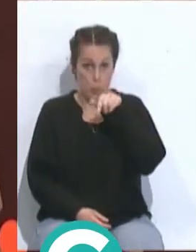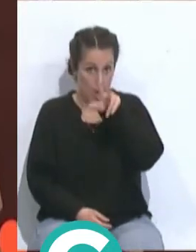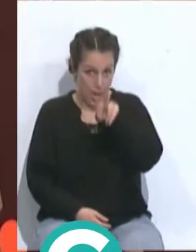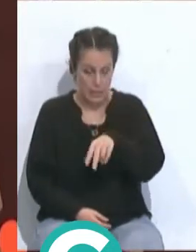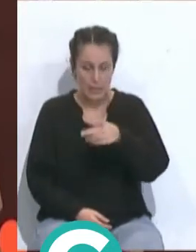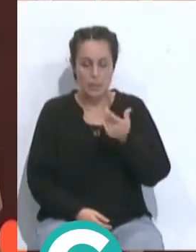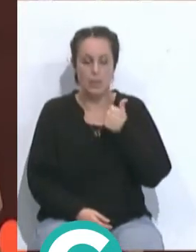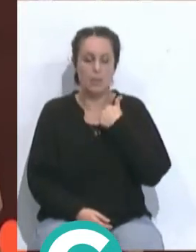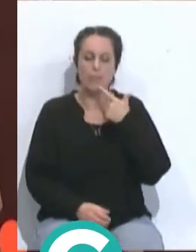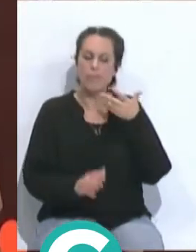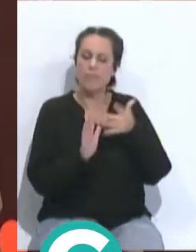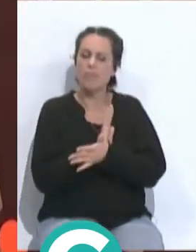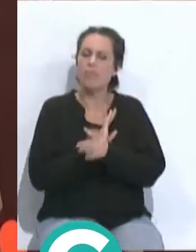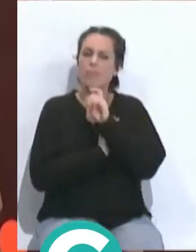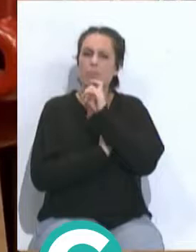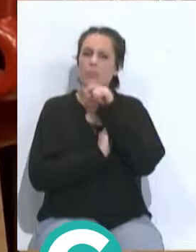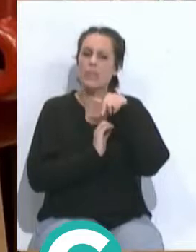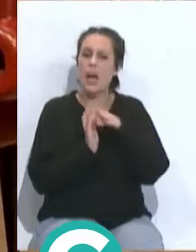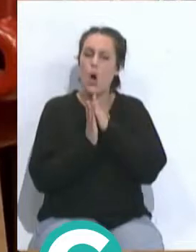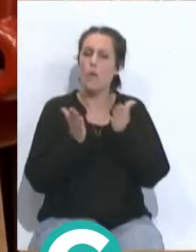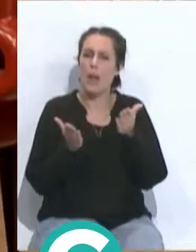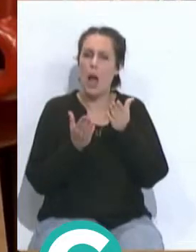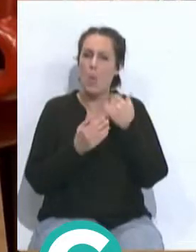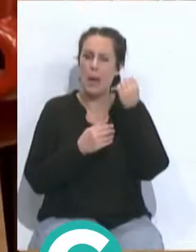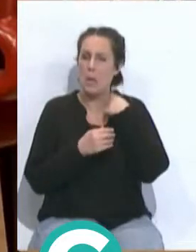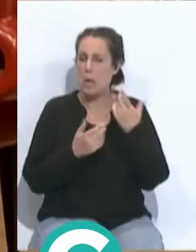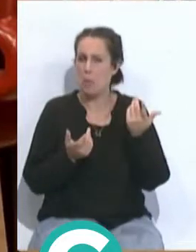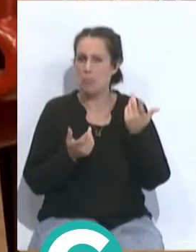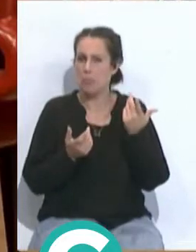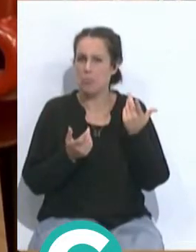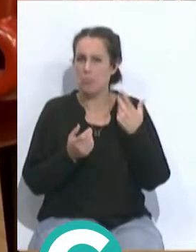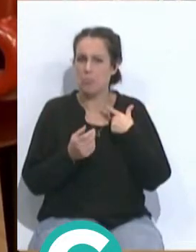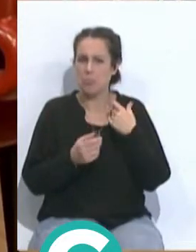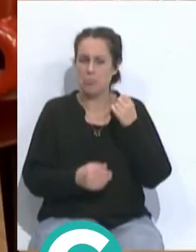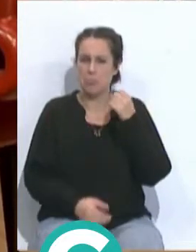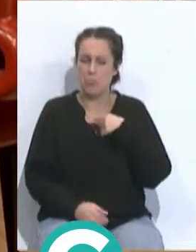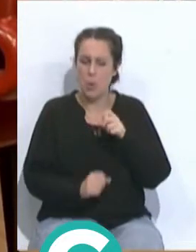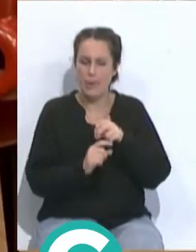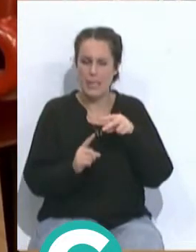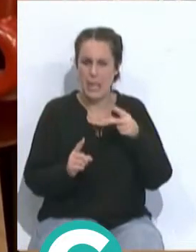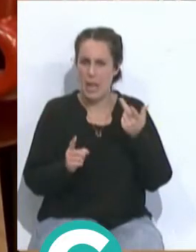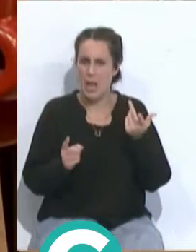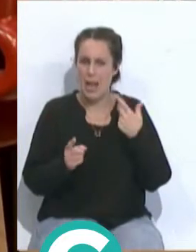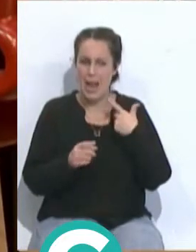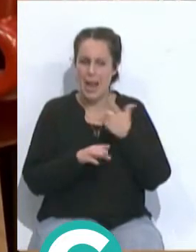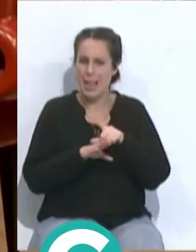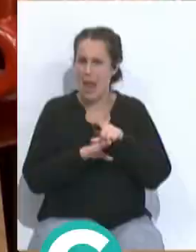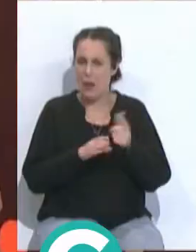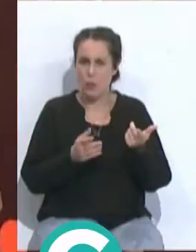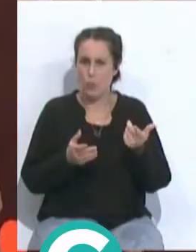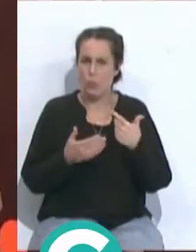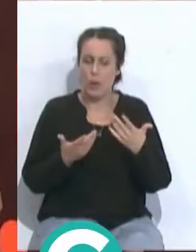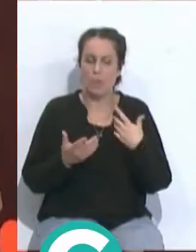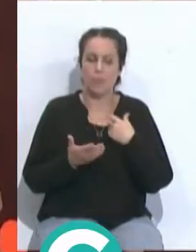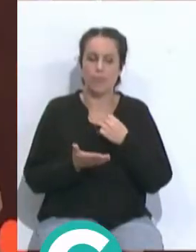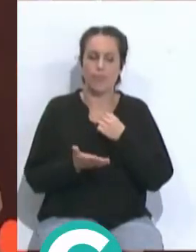¿cómo podríamos definir esta obra de Juan Carlos Aragón, la obra carnavalesca, desde el punto de vista, evidentemente, literario? ¿Cuál crees que